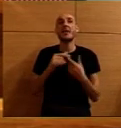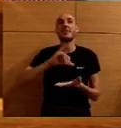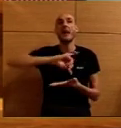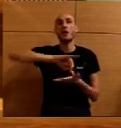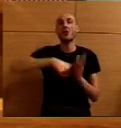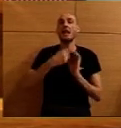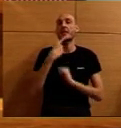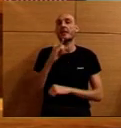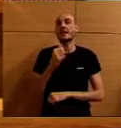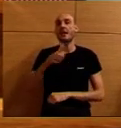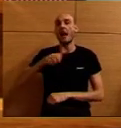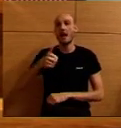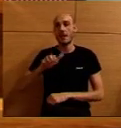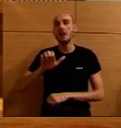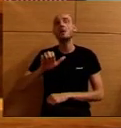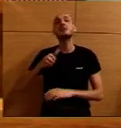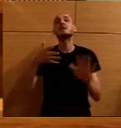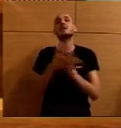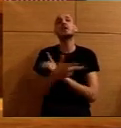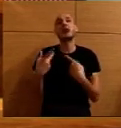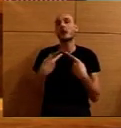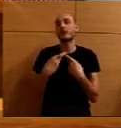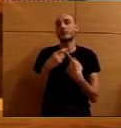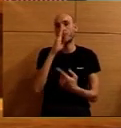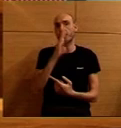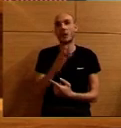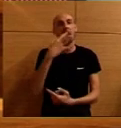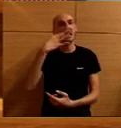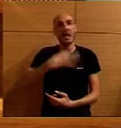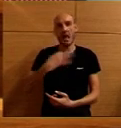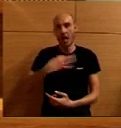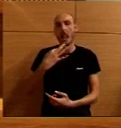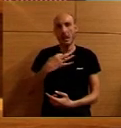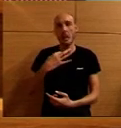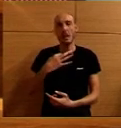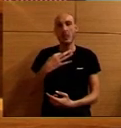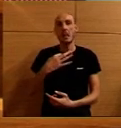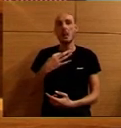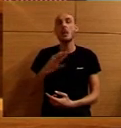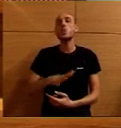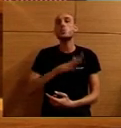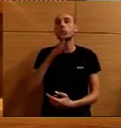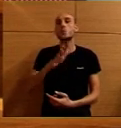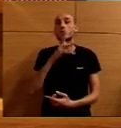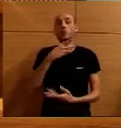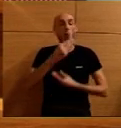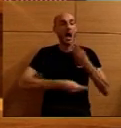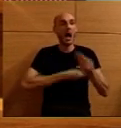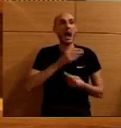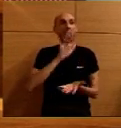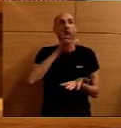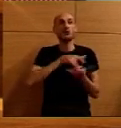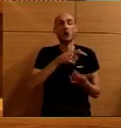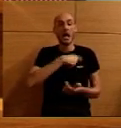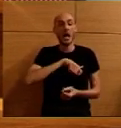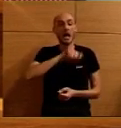sobre actividades económicas es un tributo directo, de carácter real, cuyo hecho imponible está constituido por el mero ejercicio en